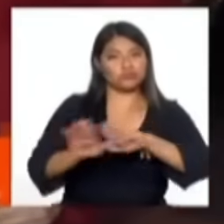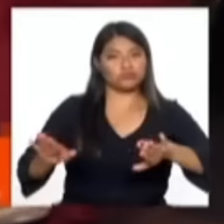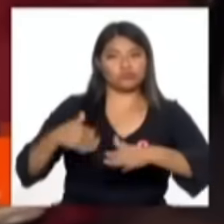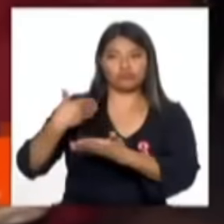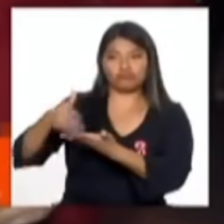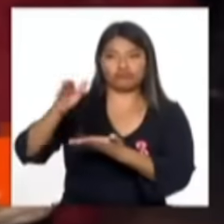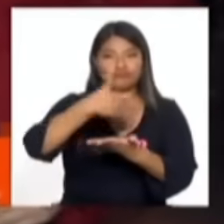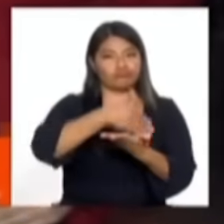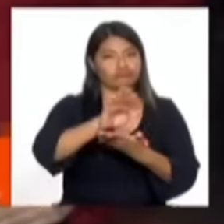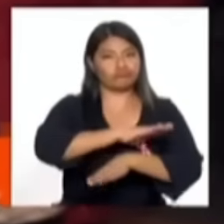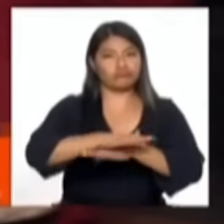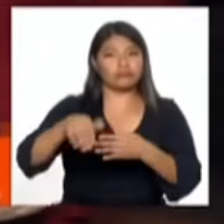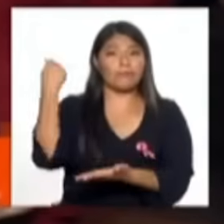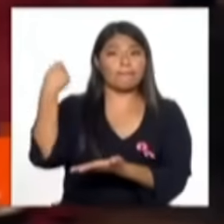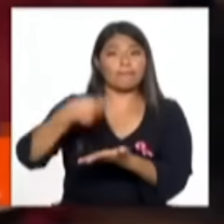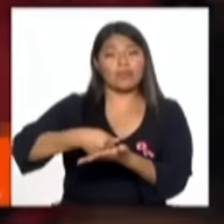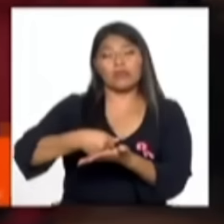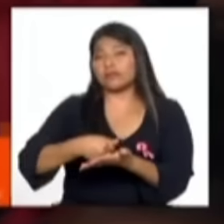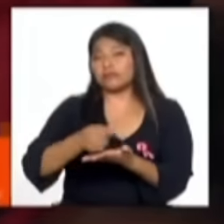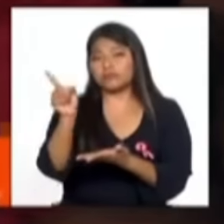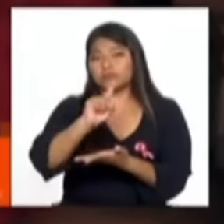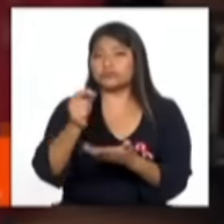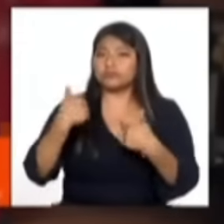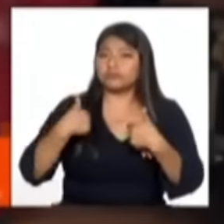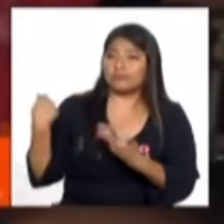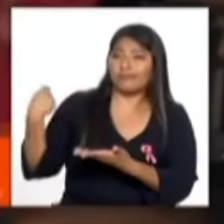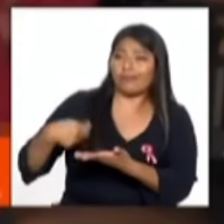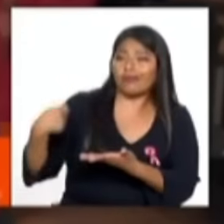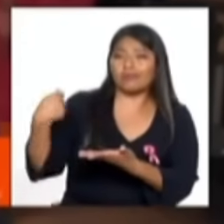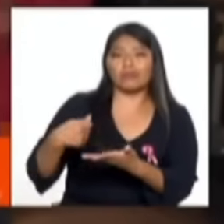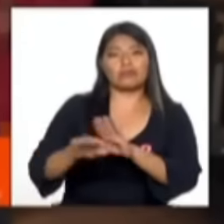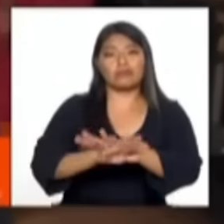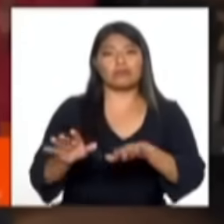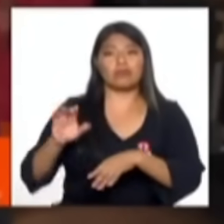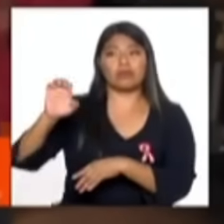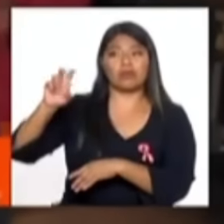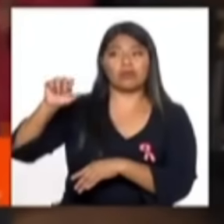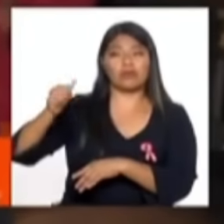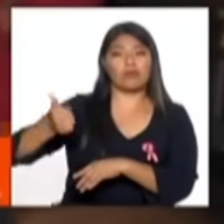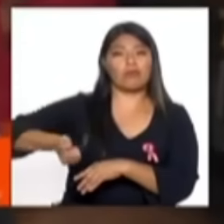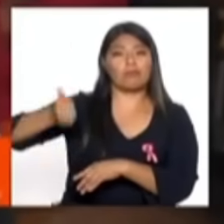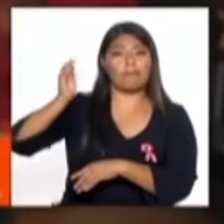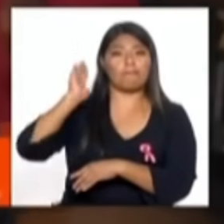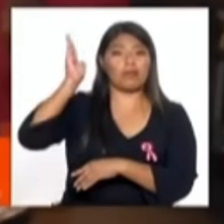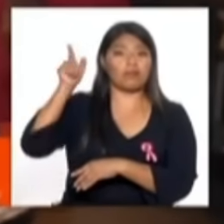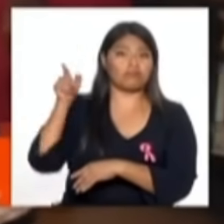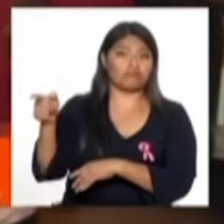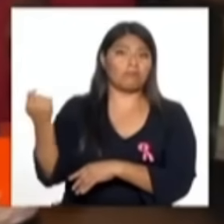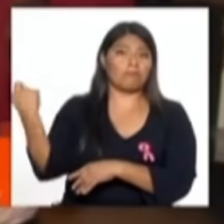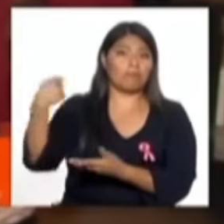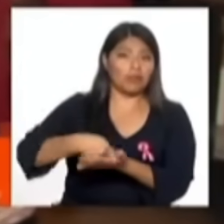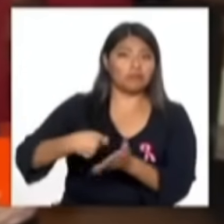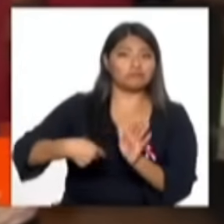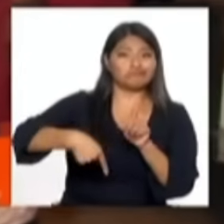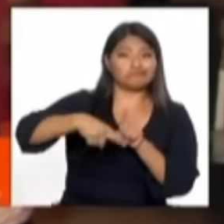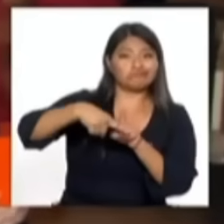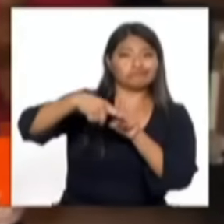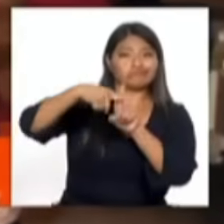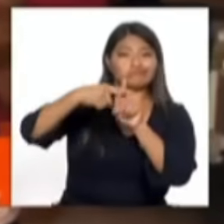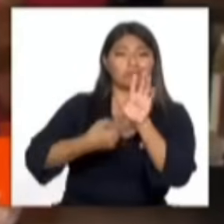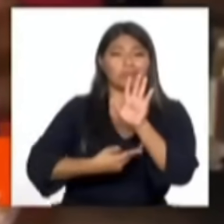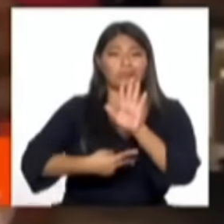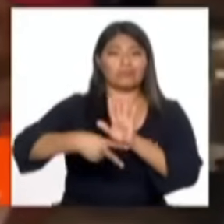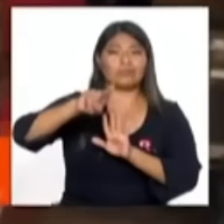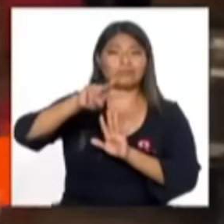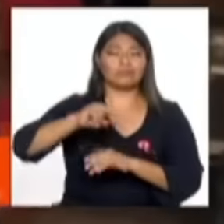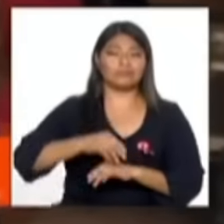de pago ilegal que existe, que hace EMSA. Ahora, para que nosotros levantemos